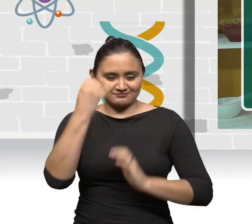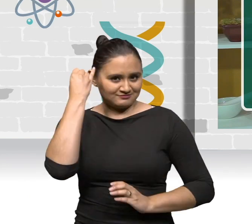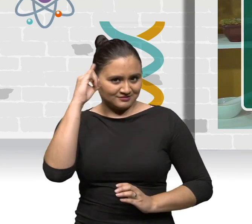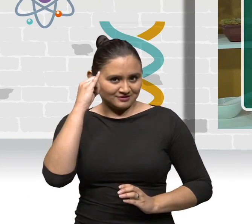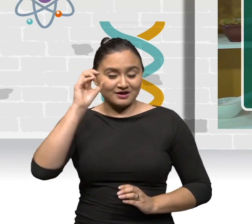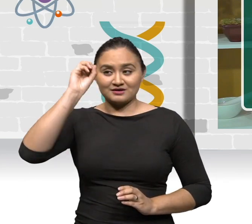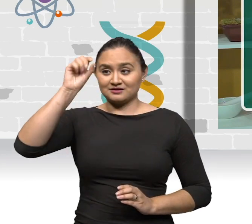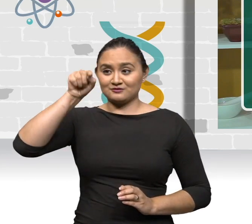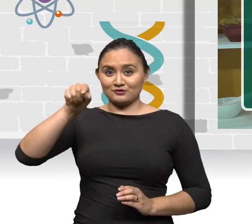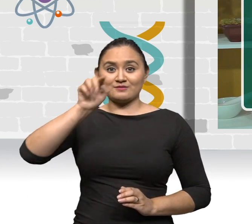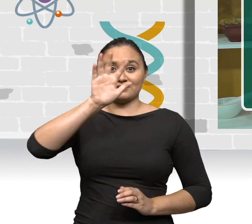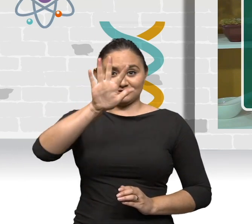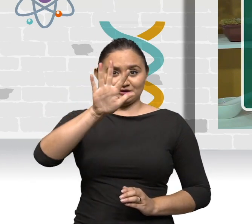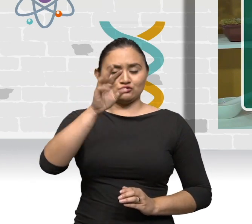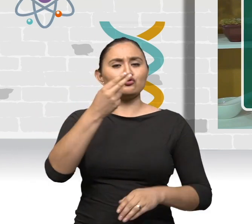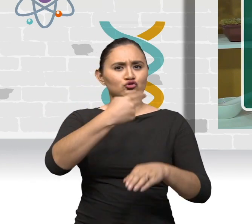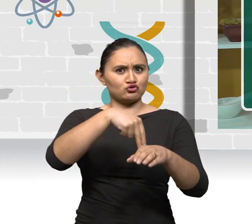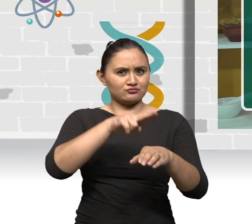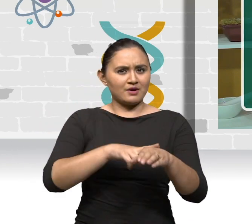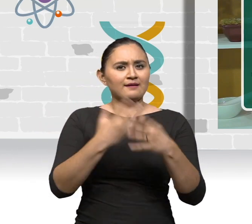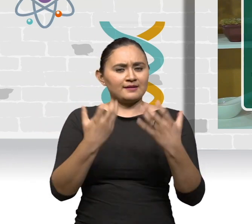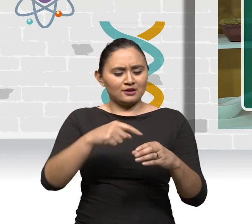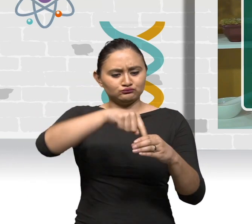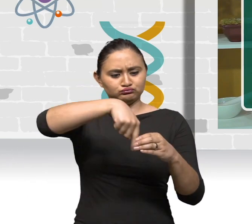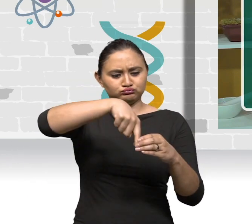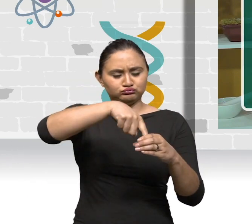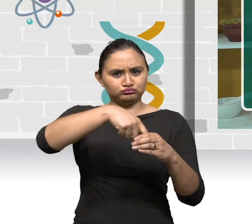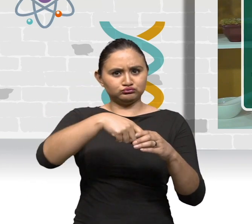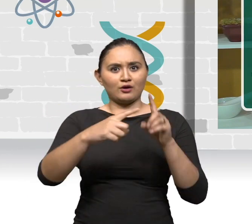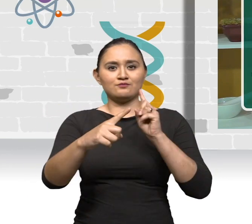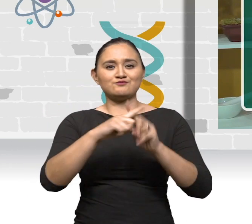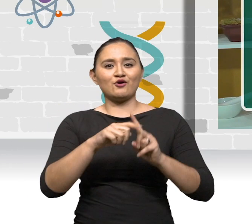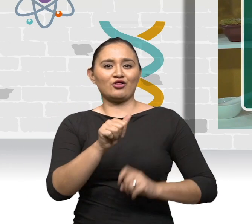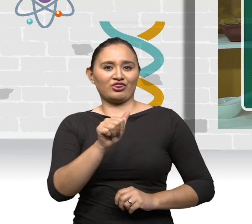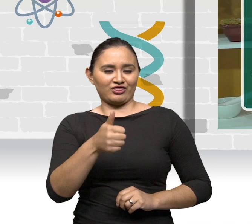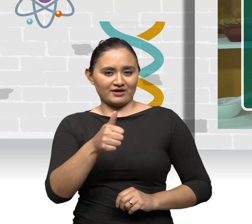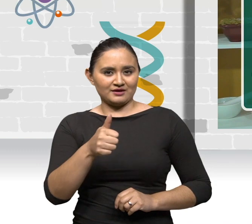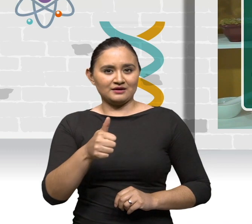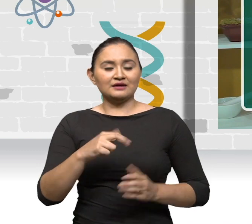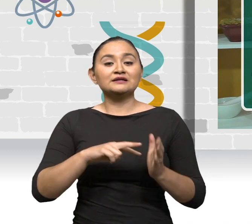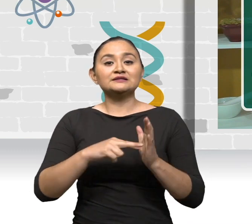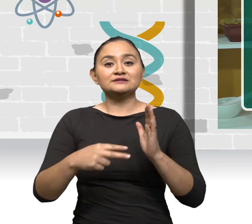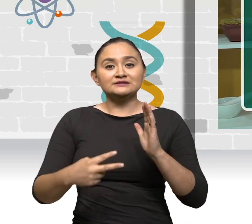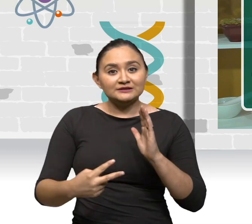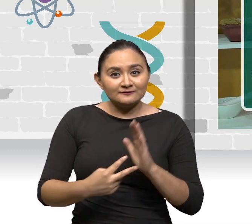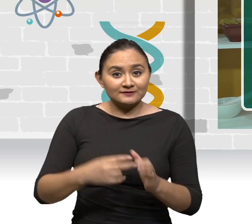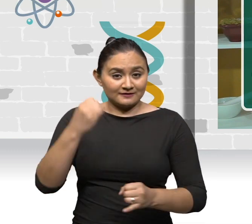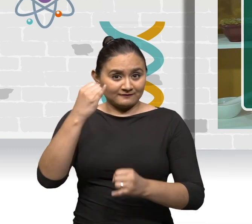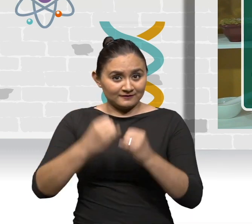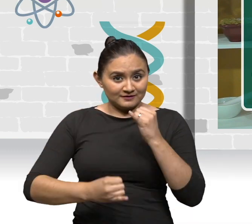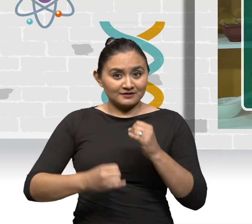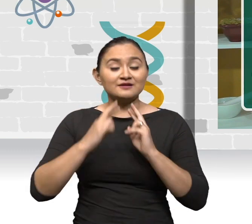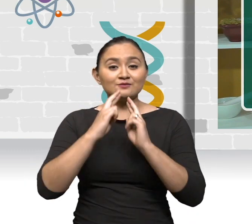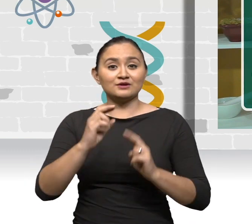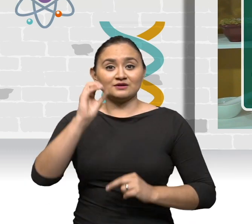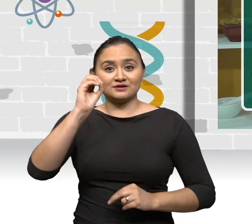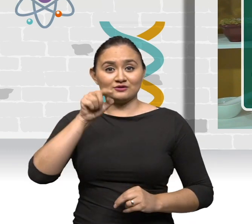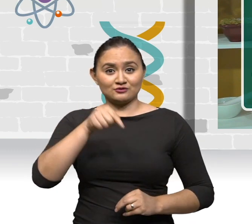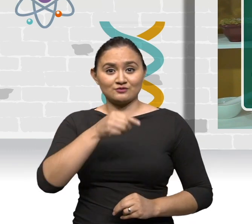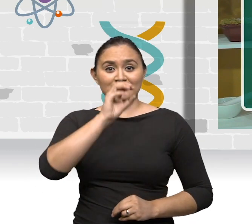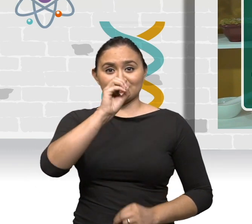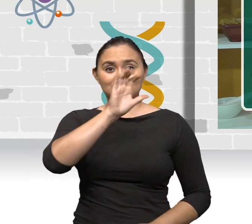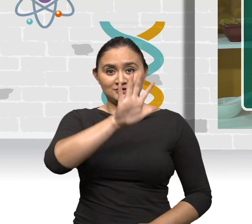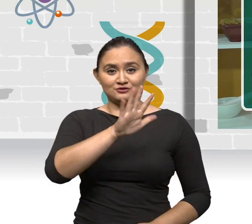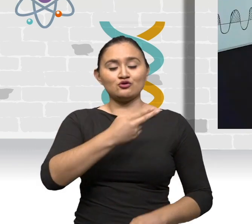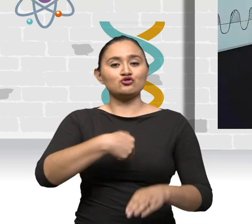una disolución 0,5 normal y se la quiere diluir por un factor de 10, quiere decir que la concentración final será